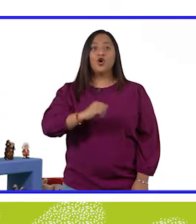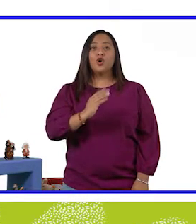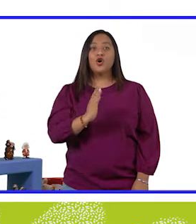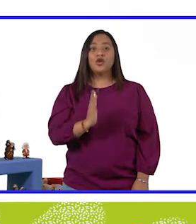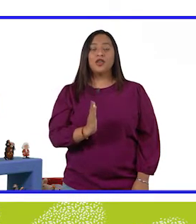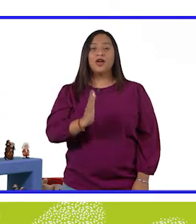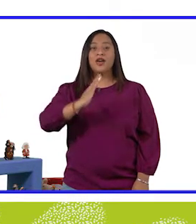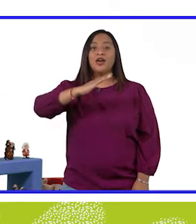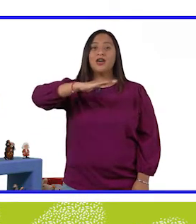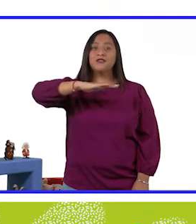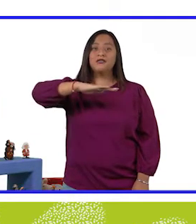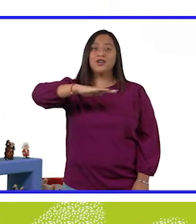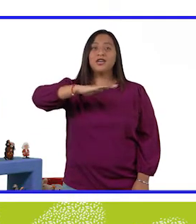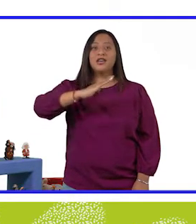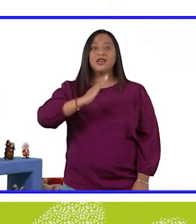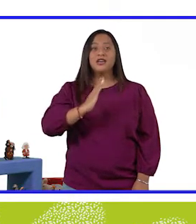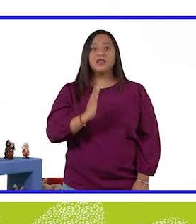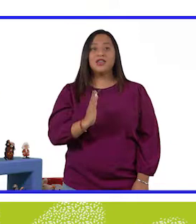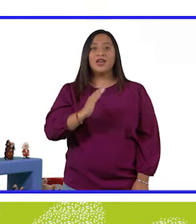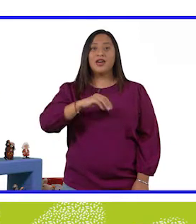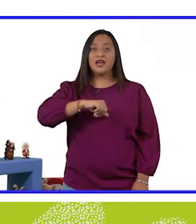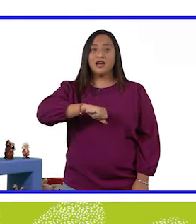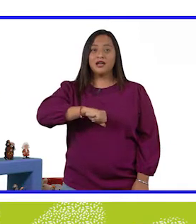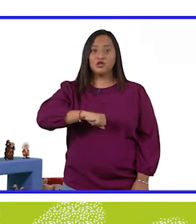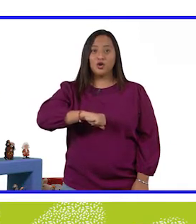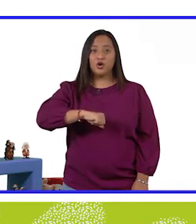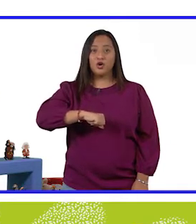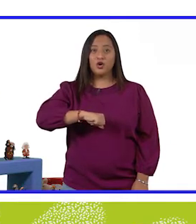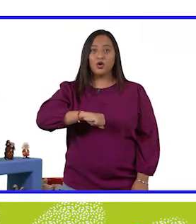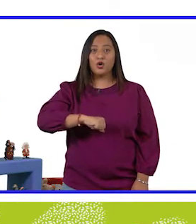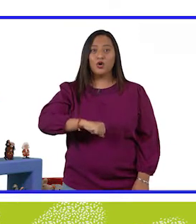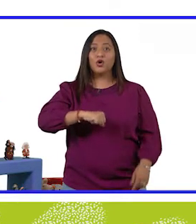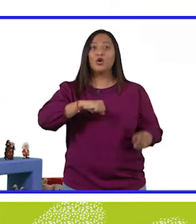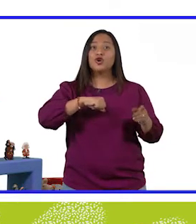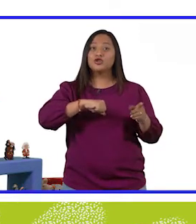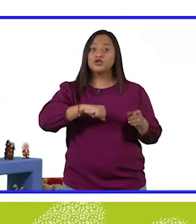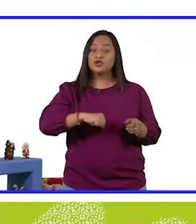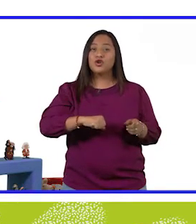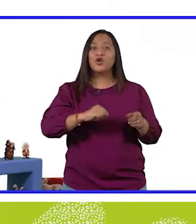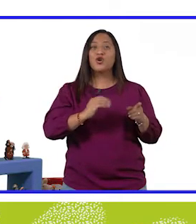Yo de fi de yo.